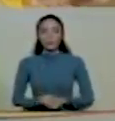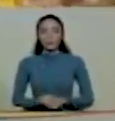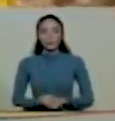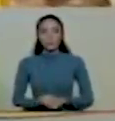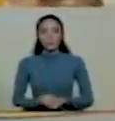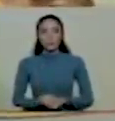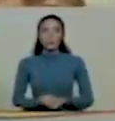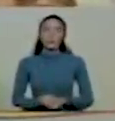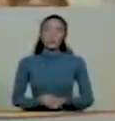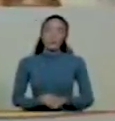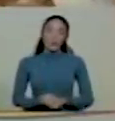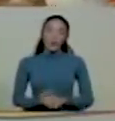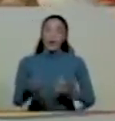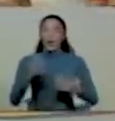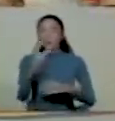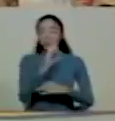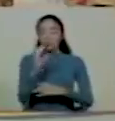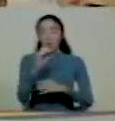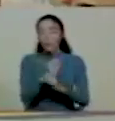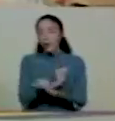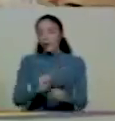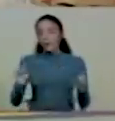es imposible ir a un médico